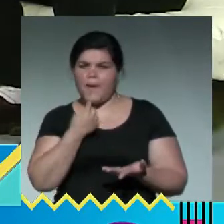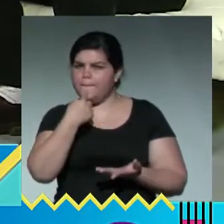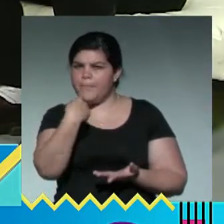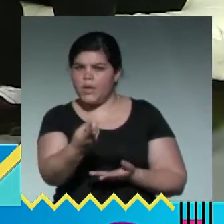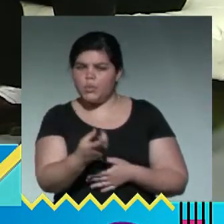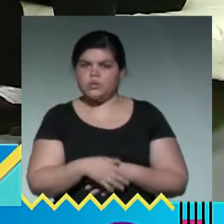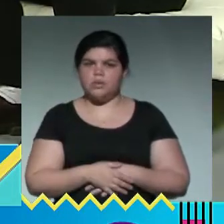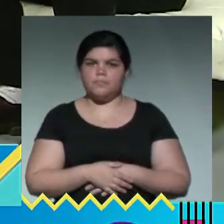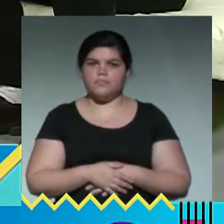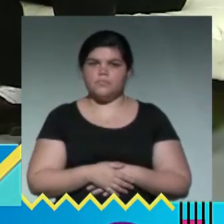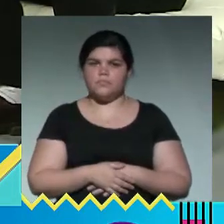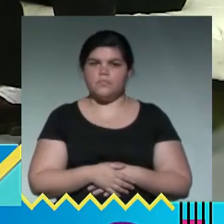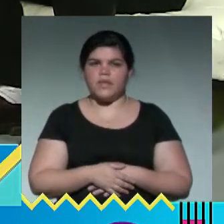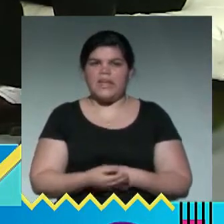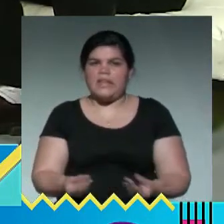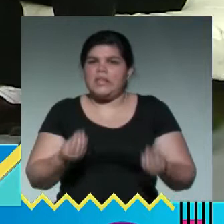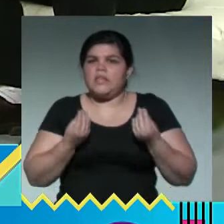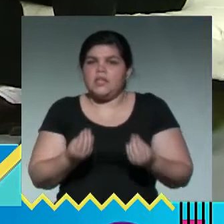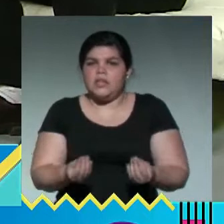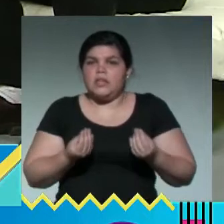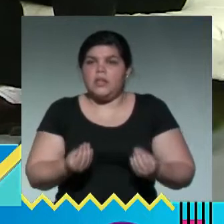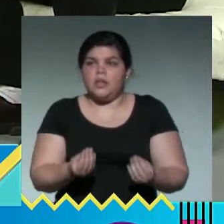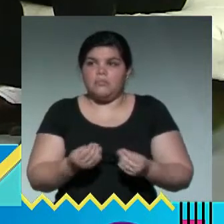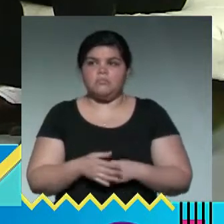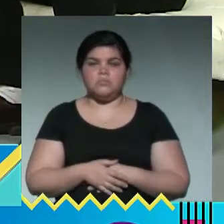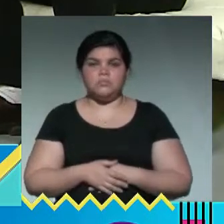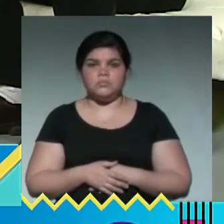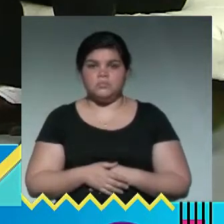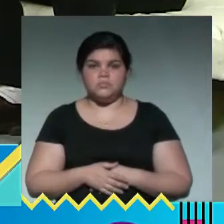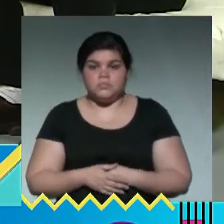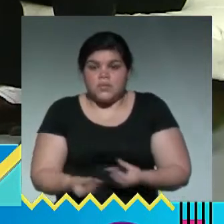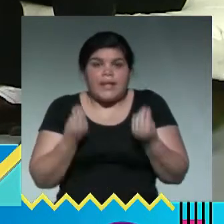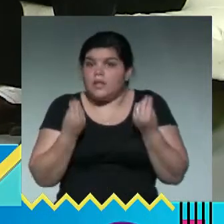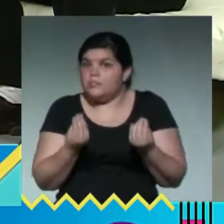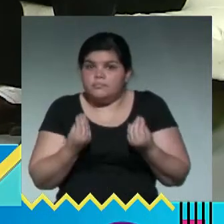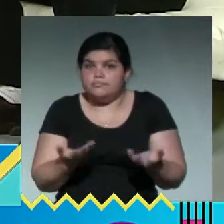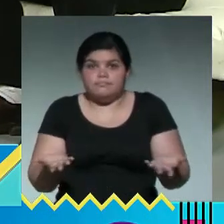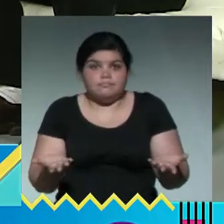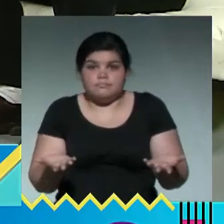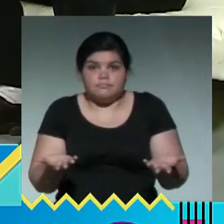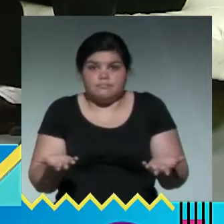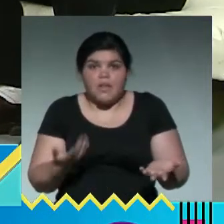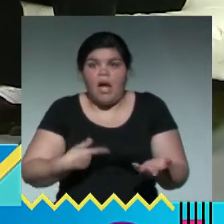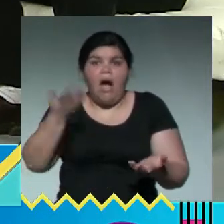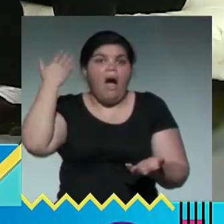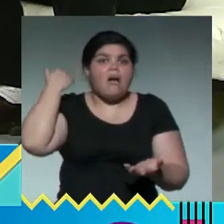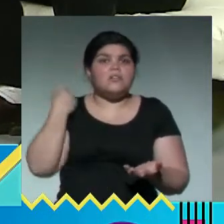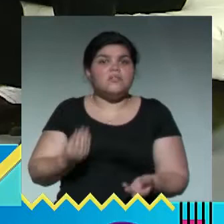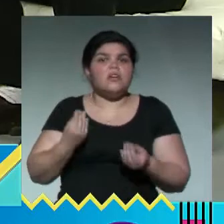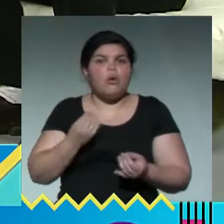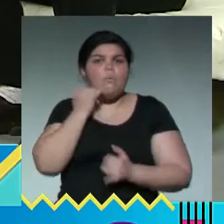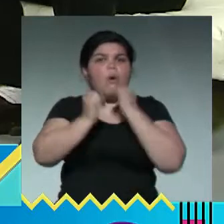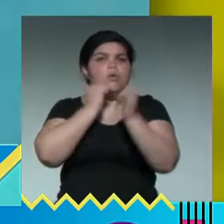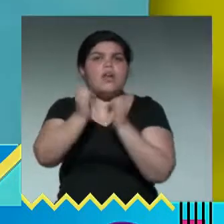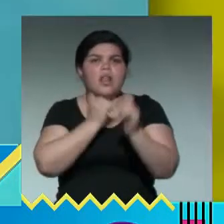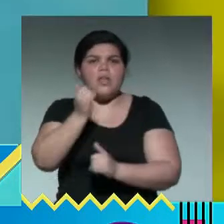qué pasó y que empiecen a contarse ustedes qué pasó en ese momento? ¿Cuál fue ese relato o qué